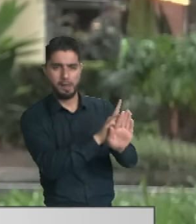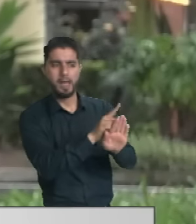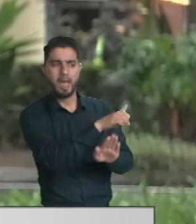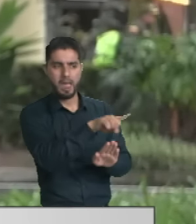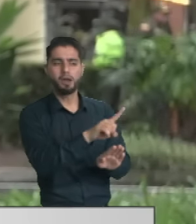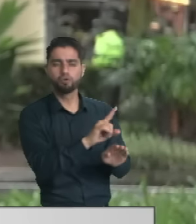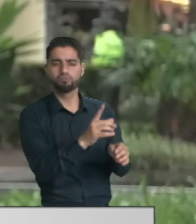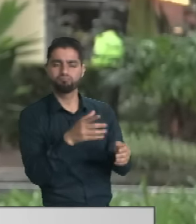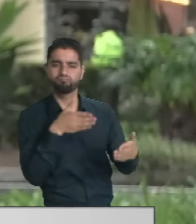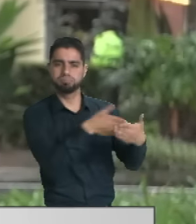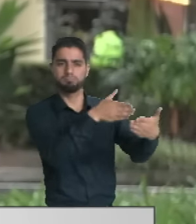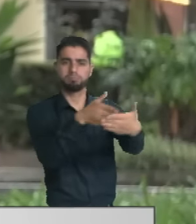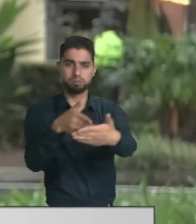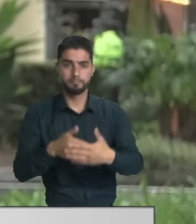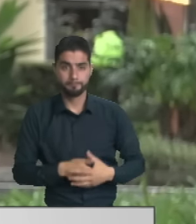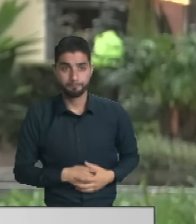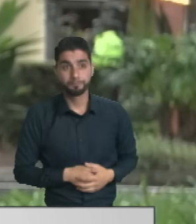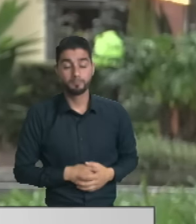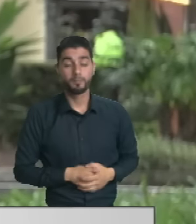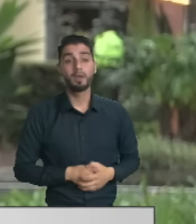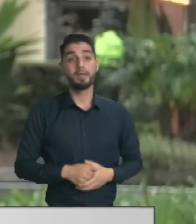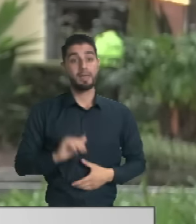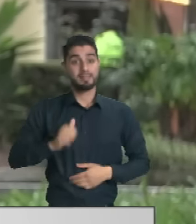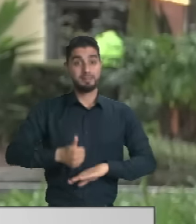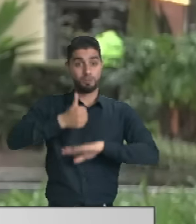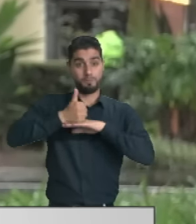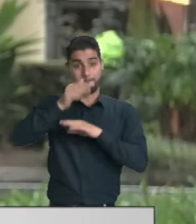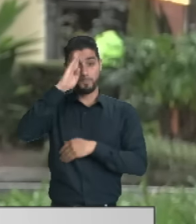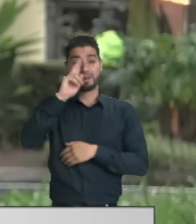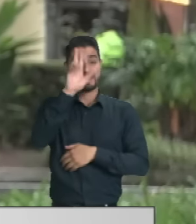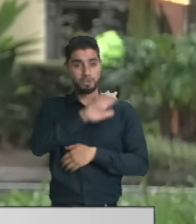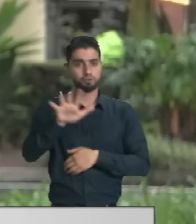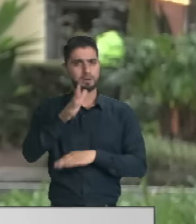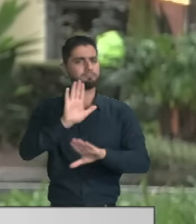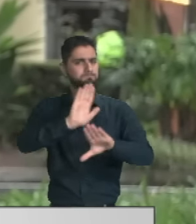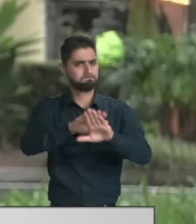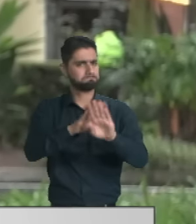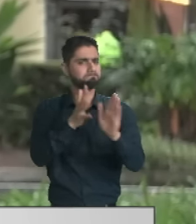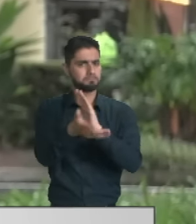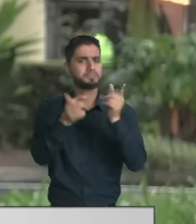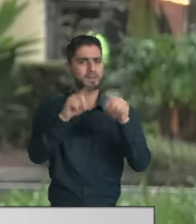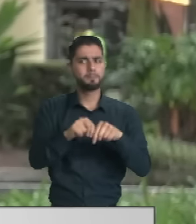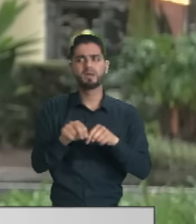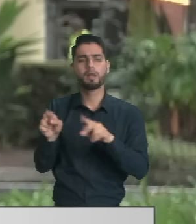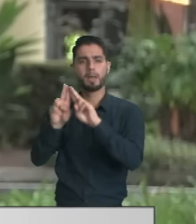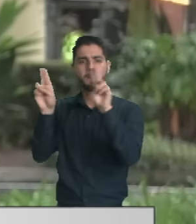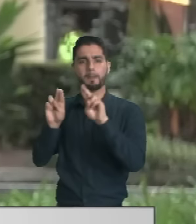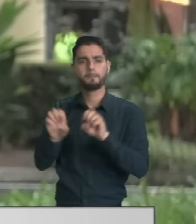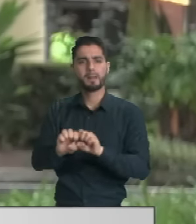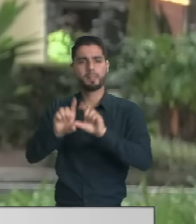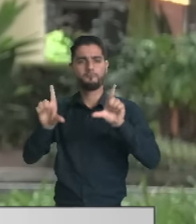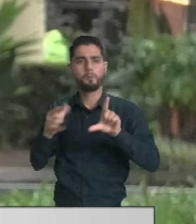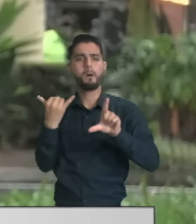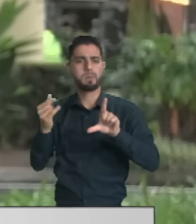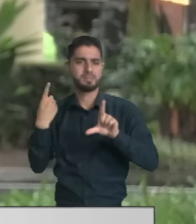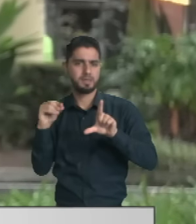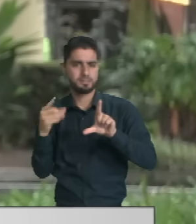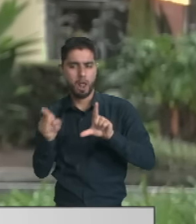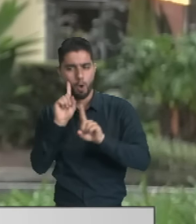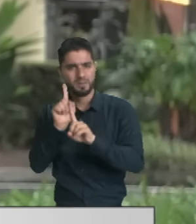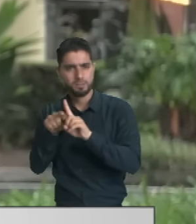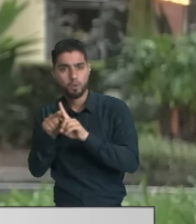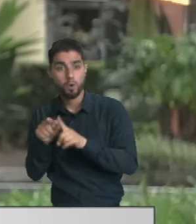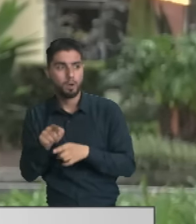de la Policía Nacional también anunció medidas conjuntamente con plataformas digitales para contrarrestar el delito